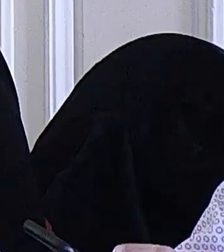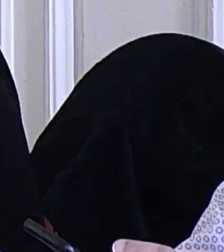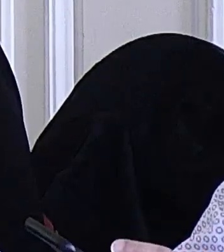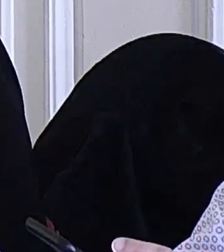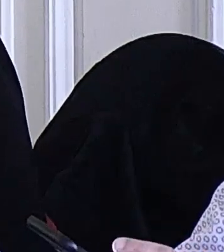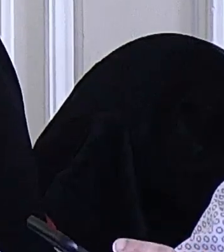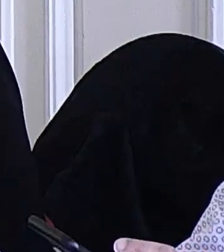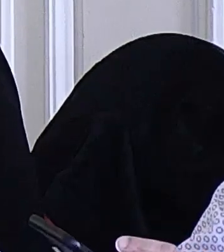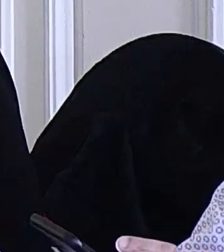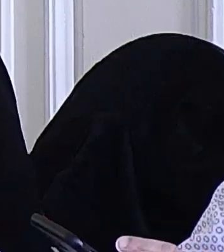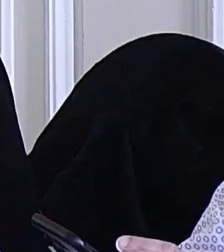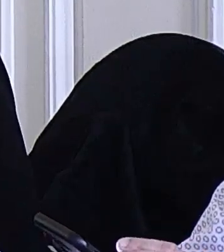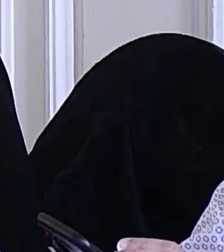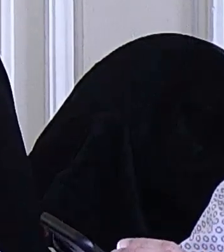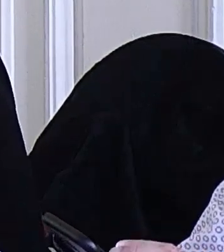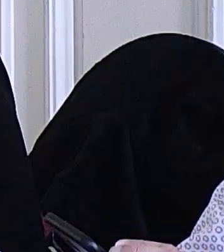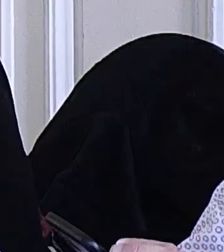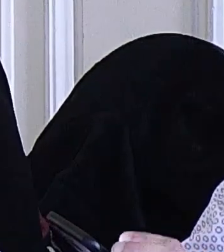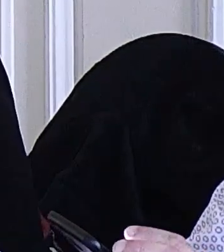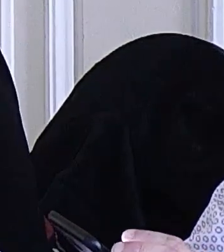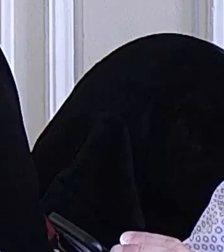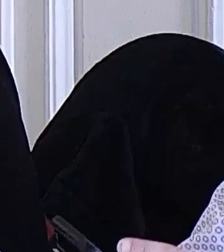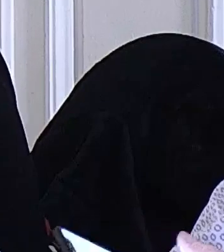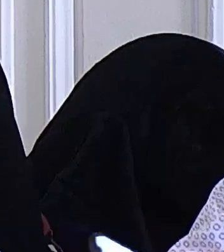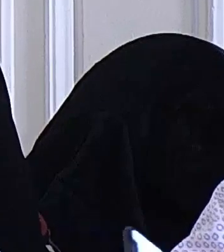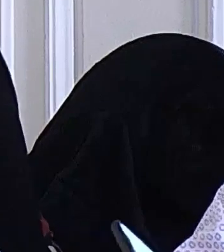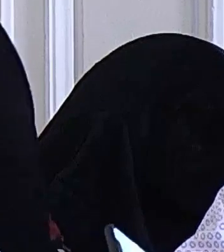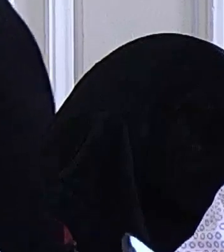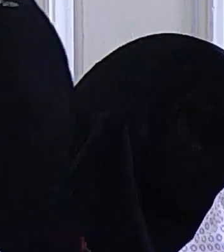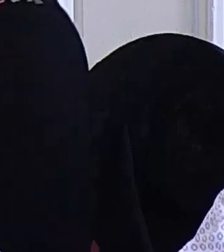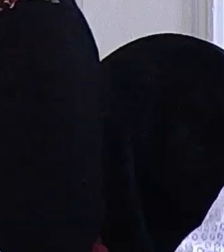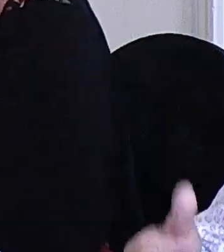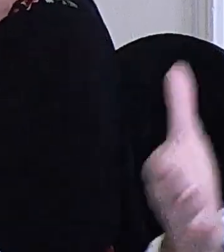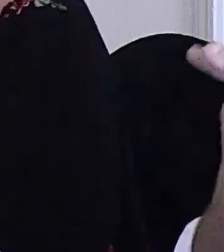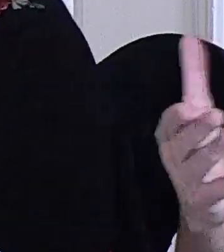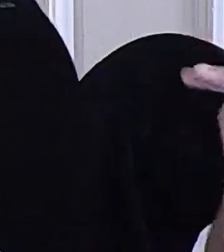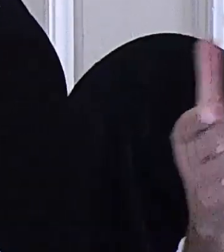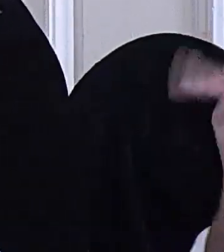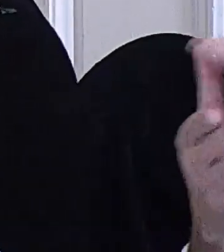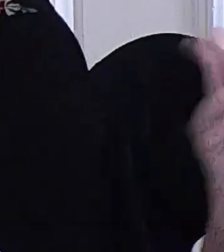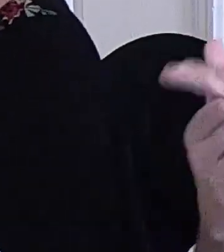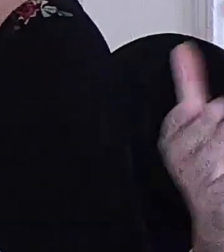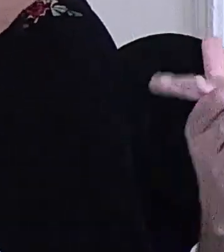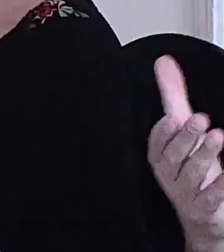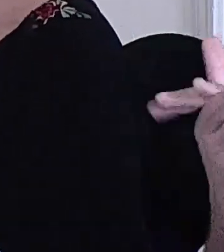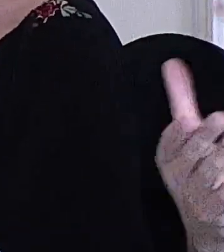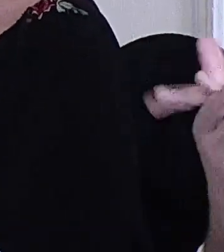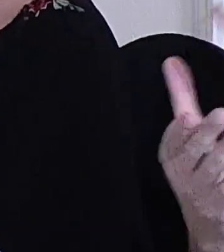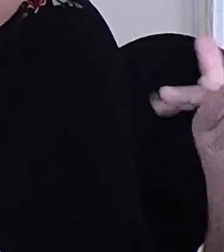apoyar el derecho a la memoria. Seguimos. Gracias.